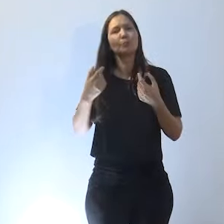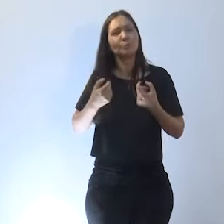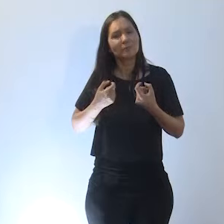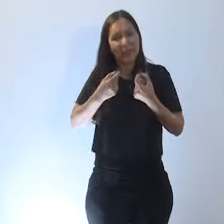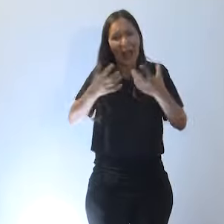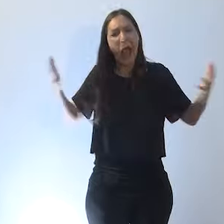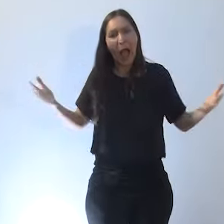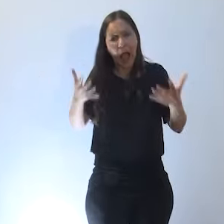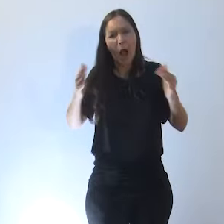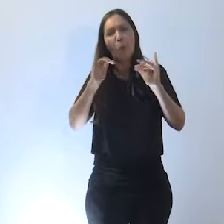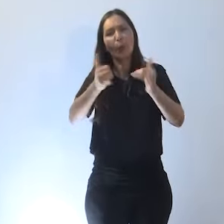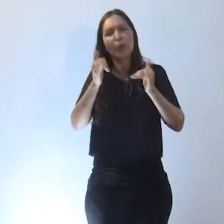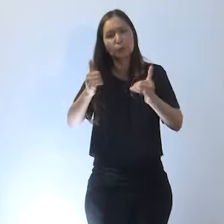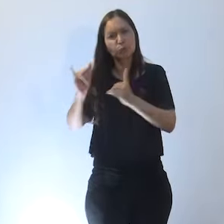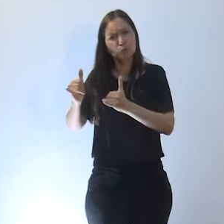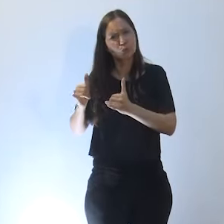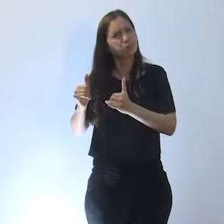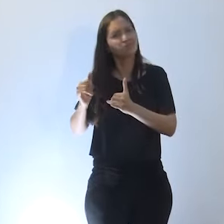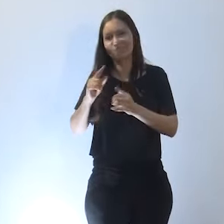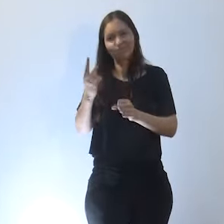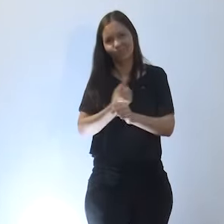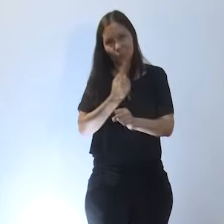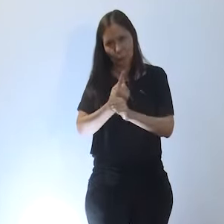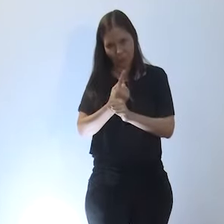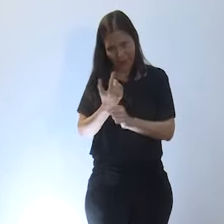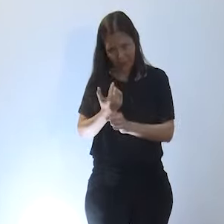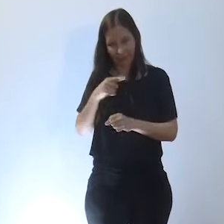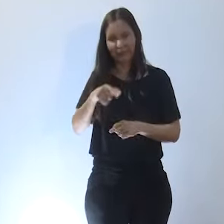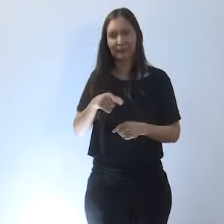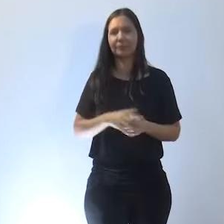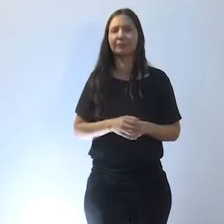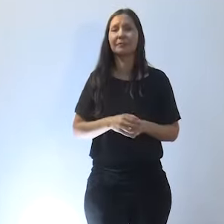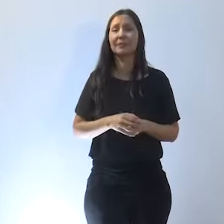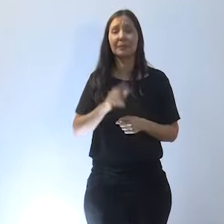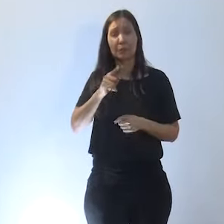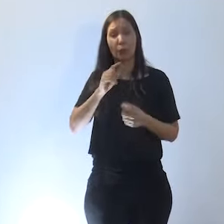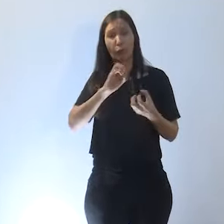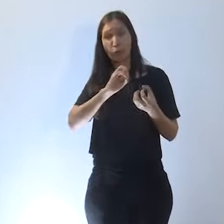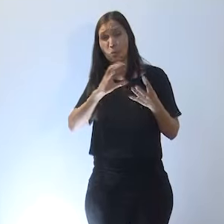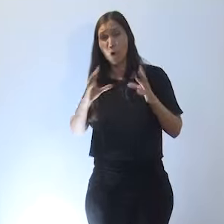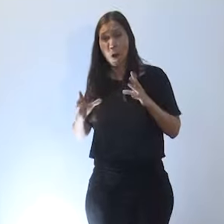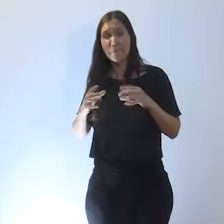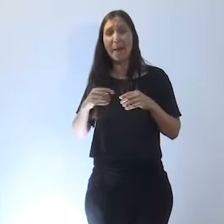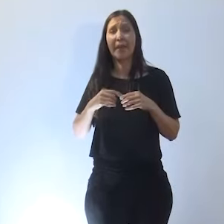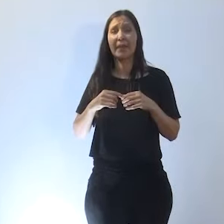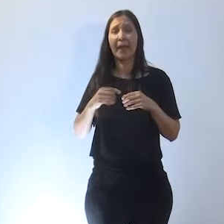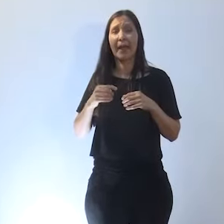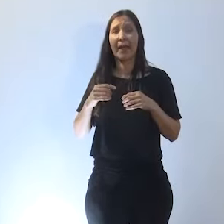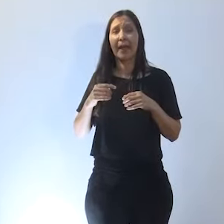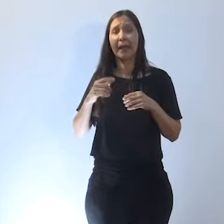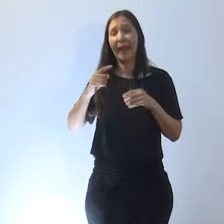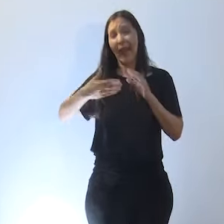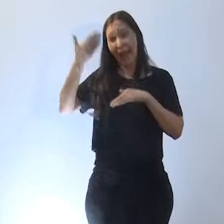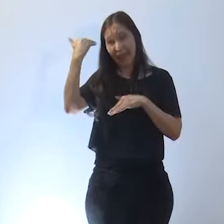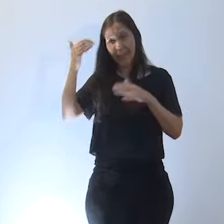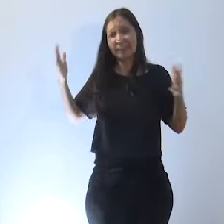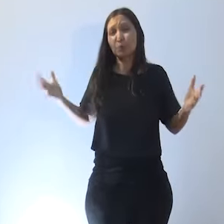no eh Ni con las formas que entusiasmó en el gobierno de Cristina ni con nuevas